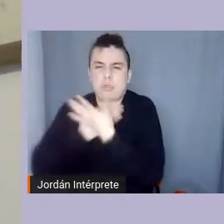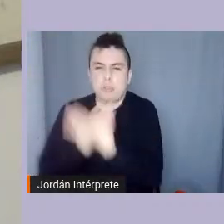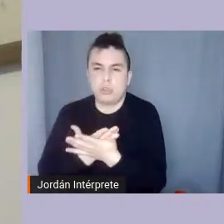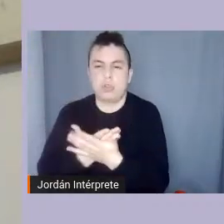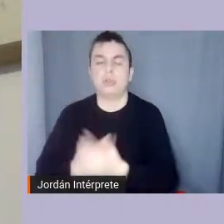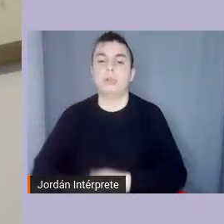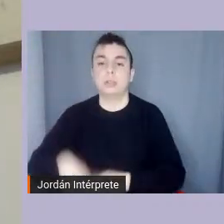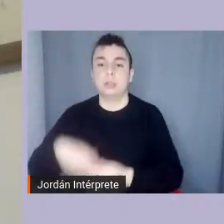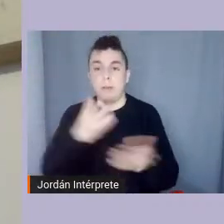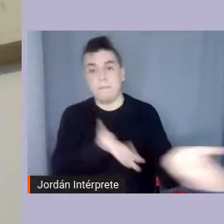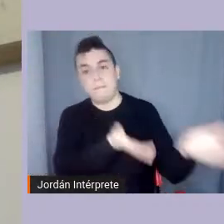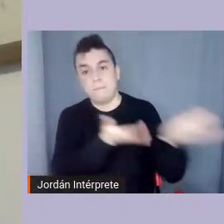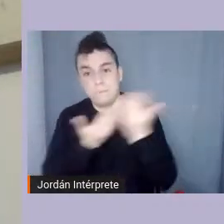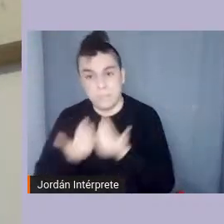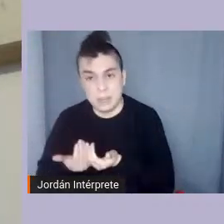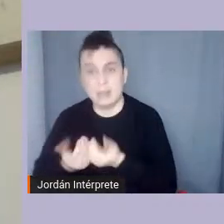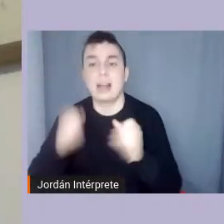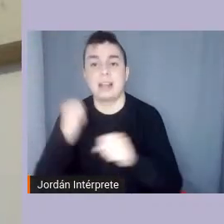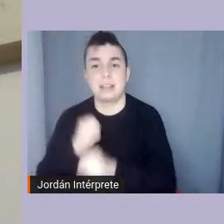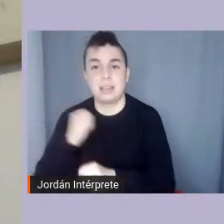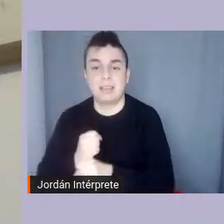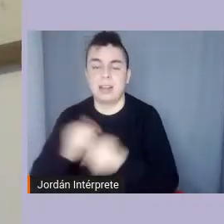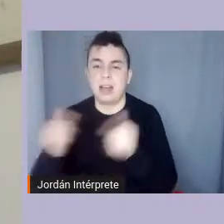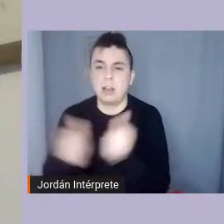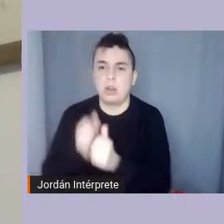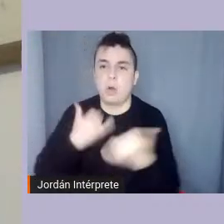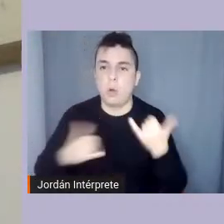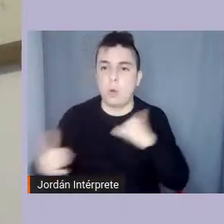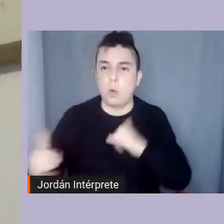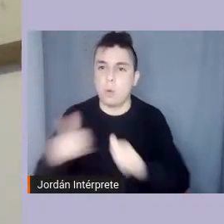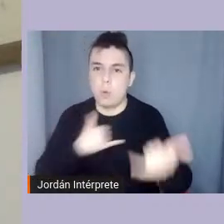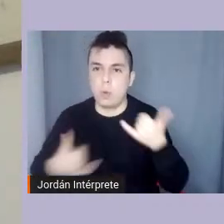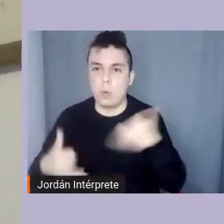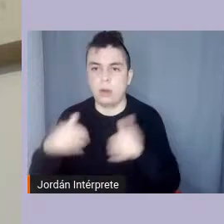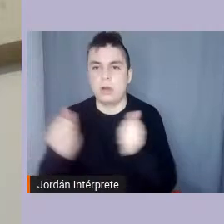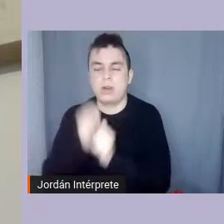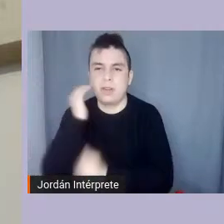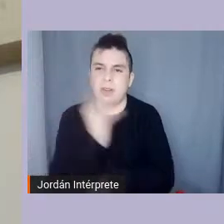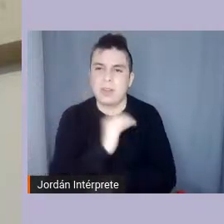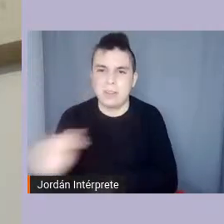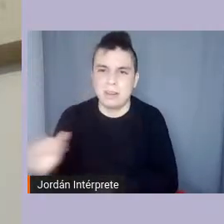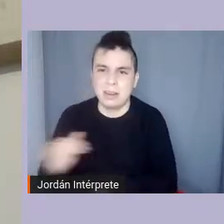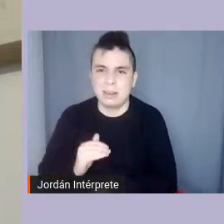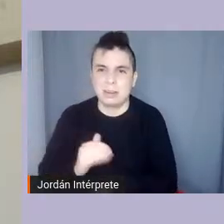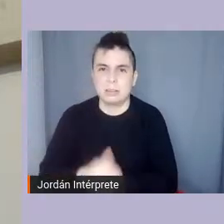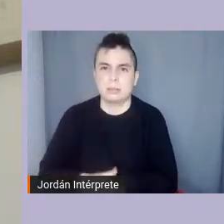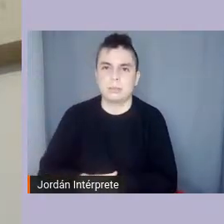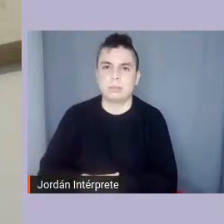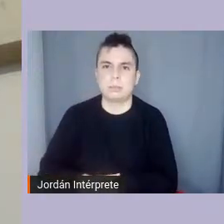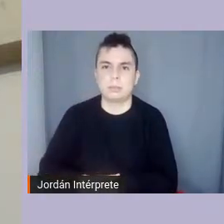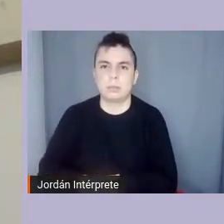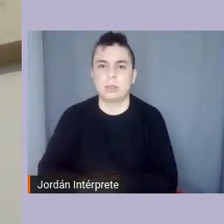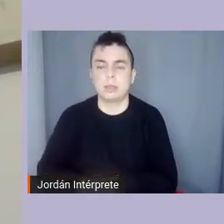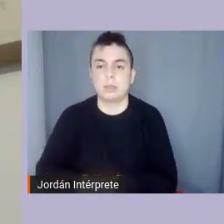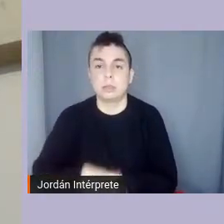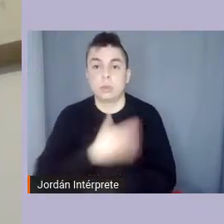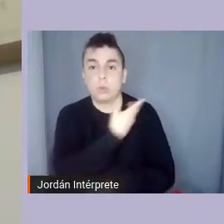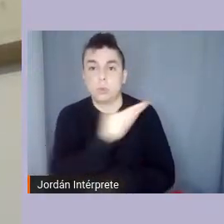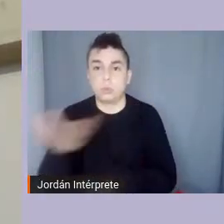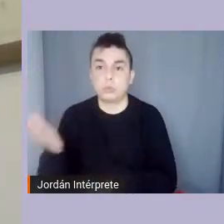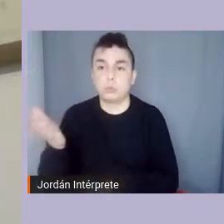invito a trabajar a través de juegos con niños y niñas desde sus